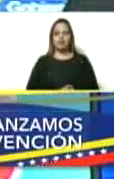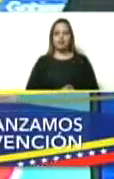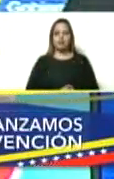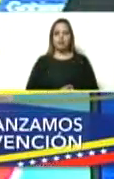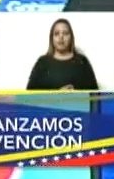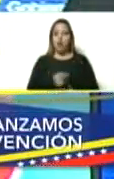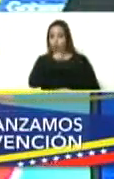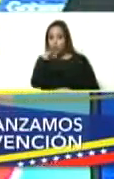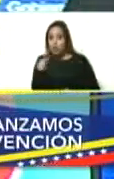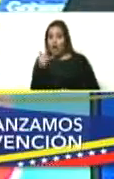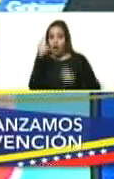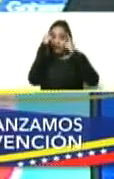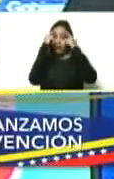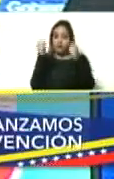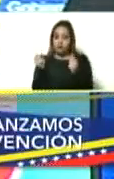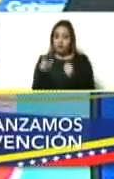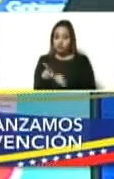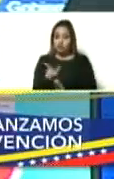ustedes que son profesionales,